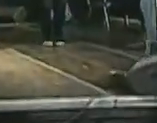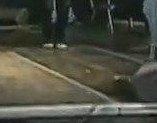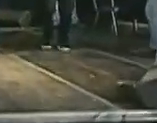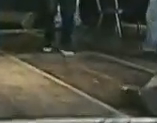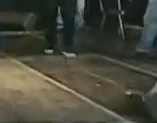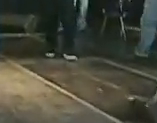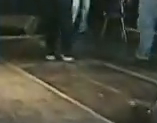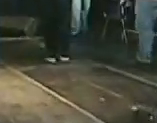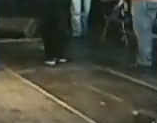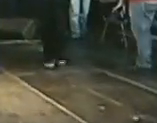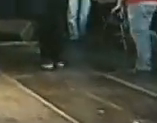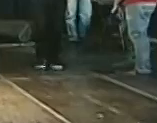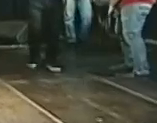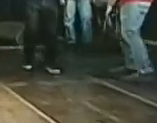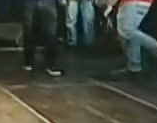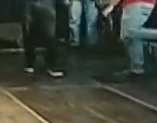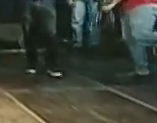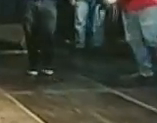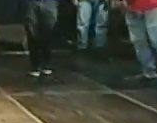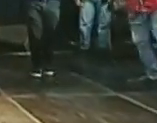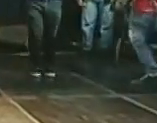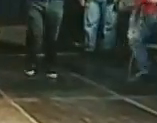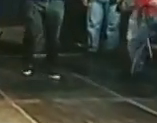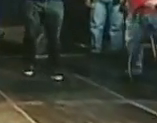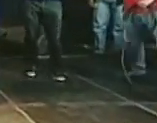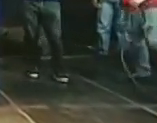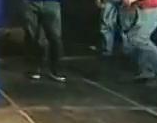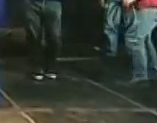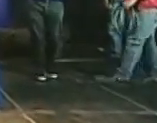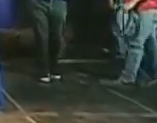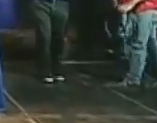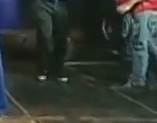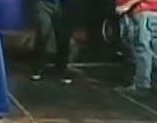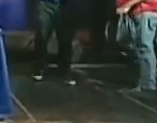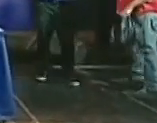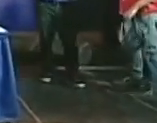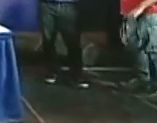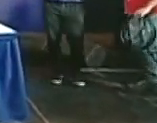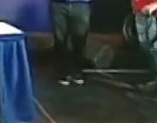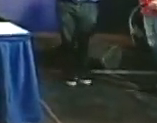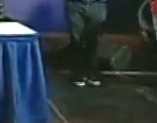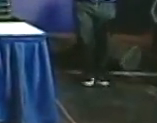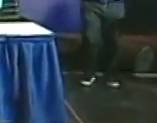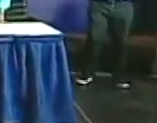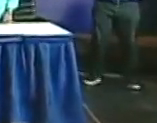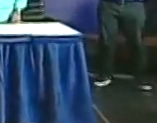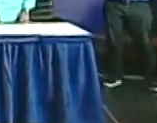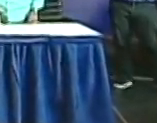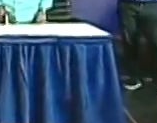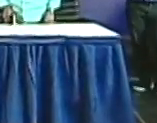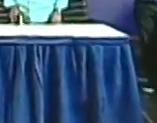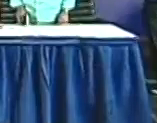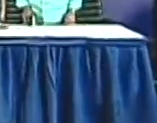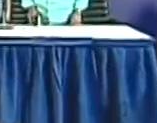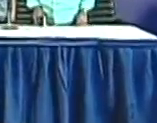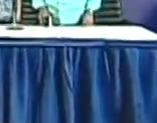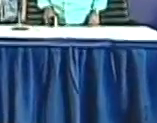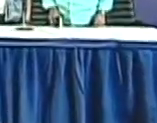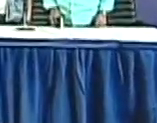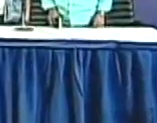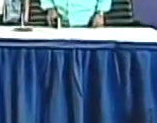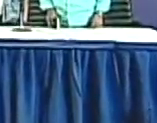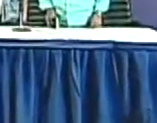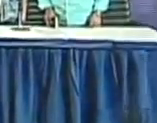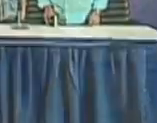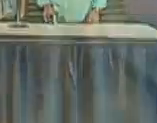con la propuesta que hizo el día de ayer el constituyente Diosdado Cabello para que se convoquen a elecciones legislativas para escoger